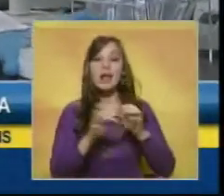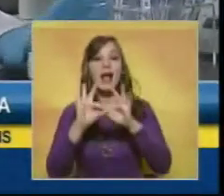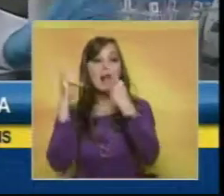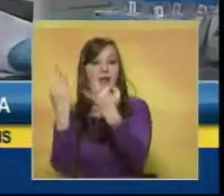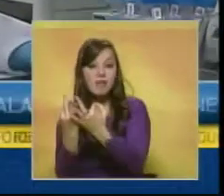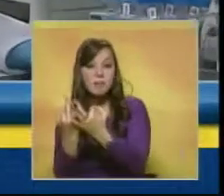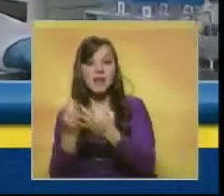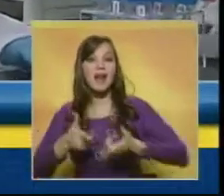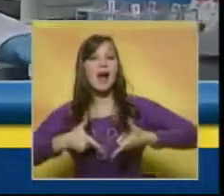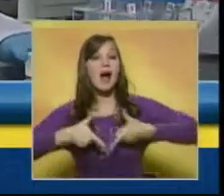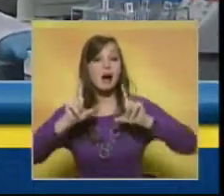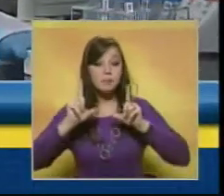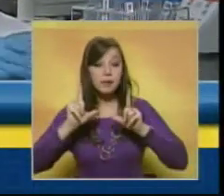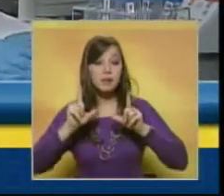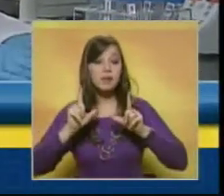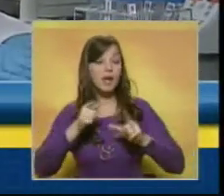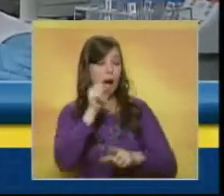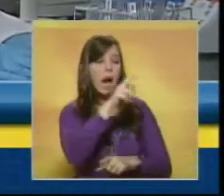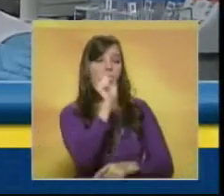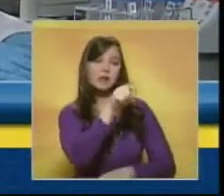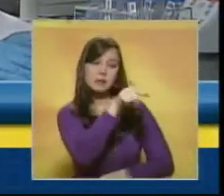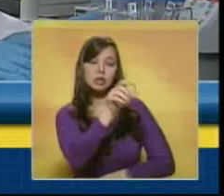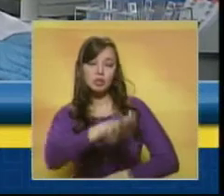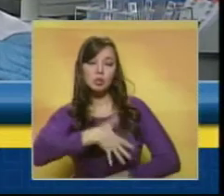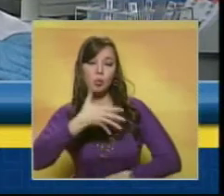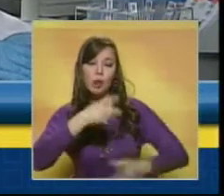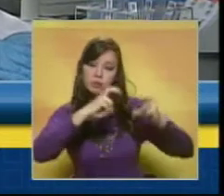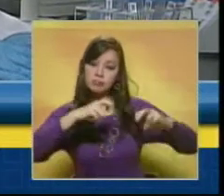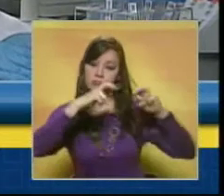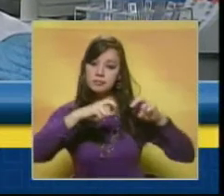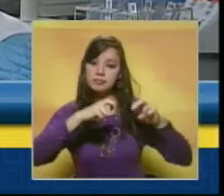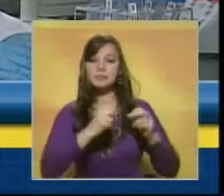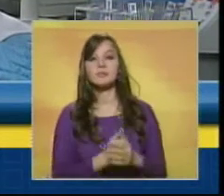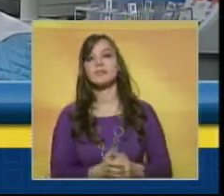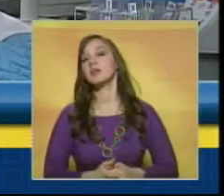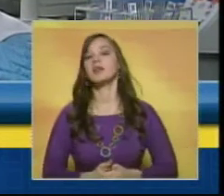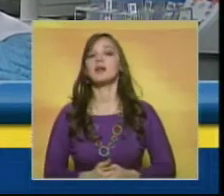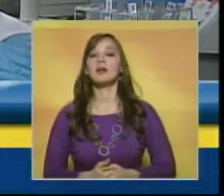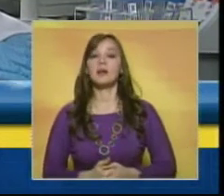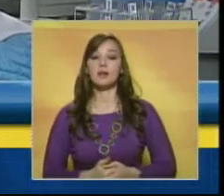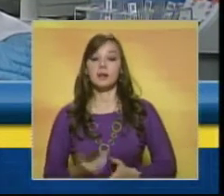familiar. Entonces, en la unidad criminalística trabajamos con